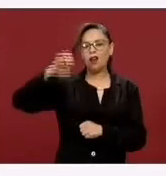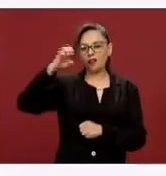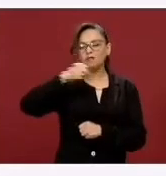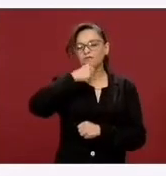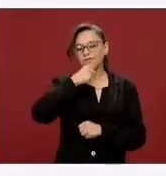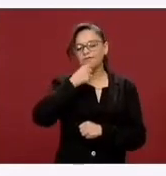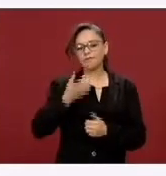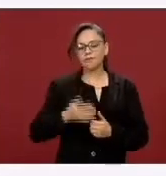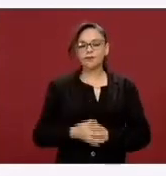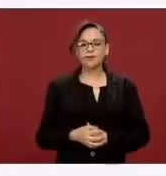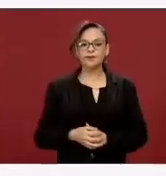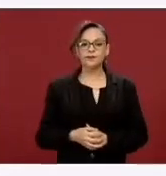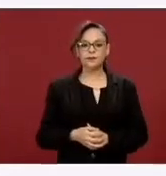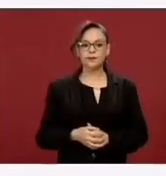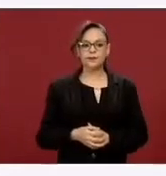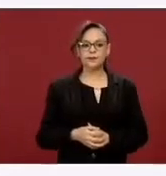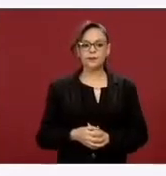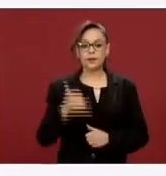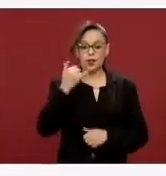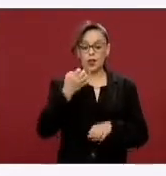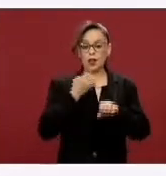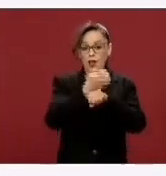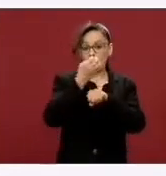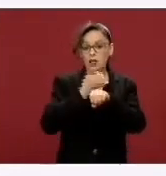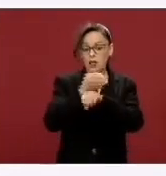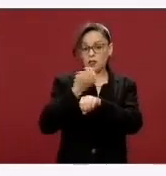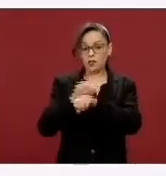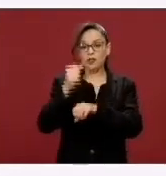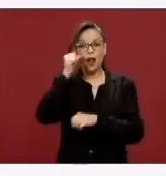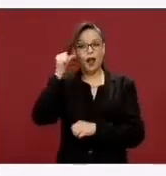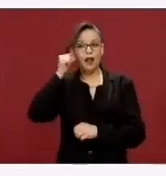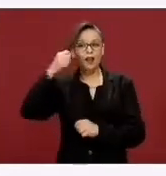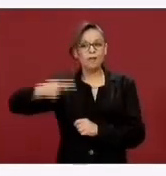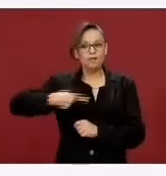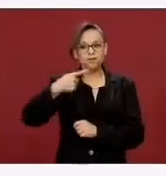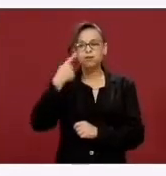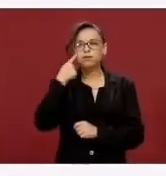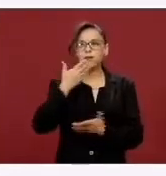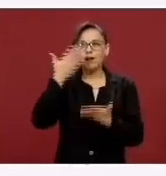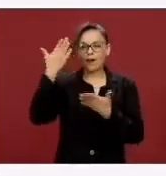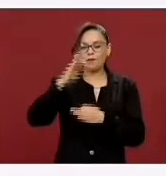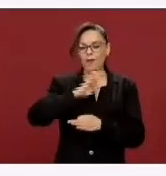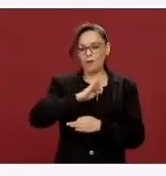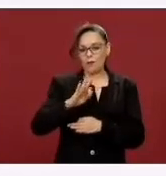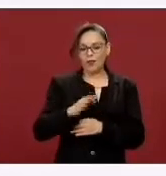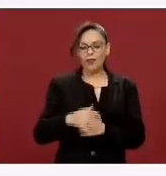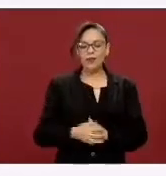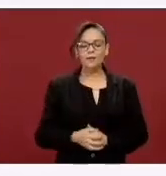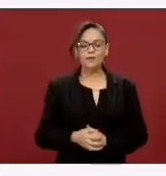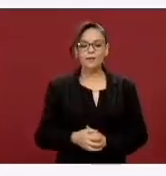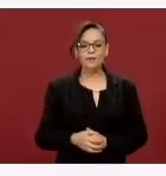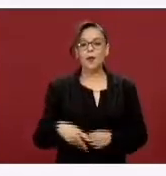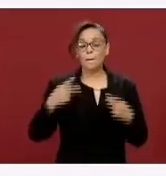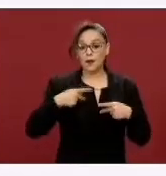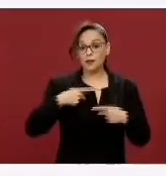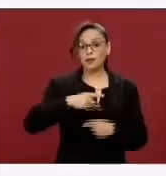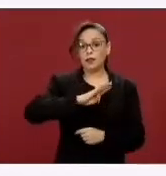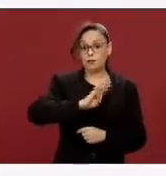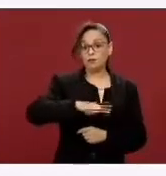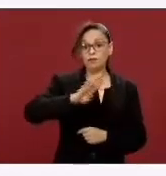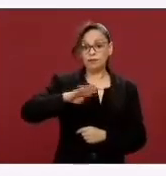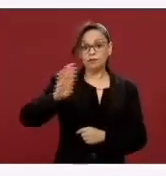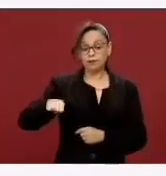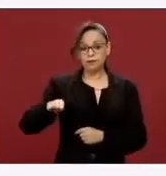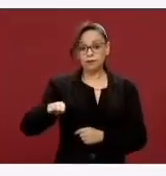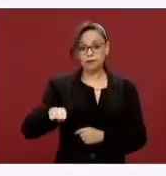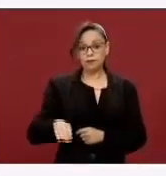Y en cuanto a la distribución por estados, que nos habían preguntado ayer, vean ustedes cómo de las defunciones, que afortunadamente hasta el